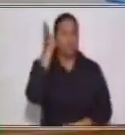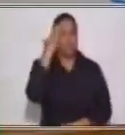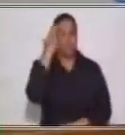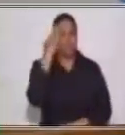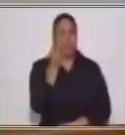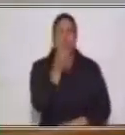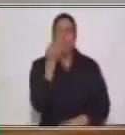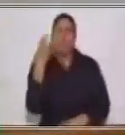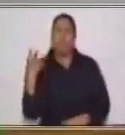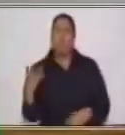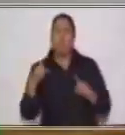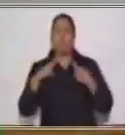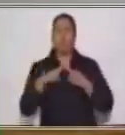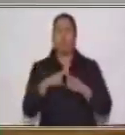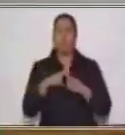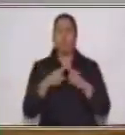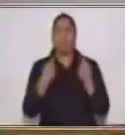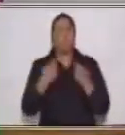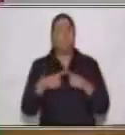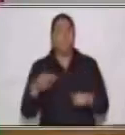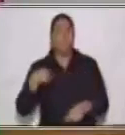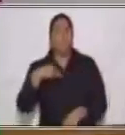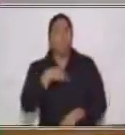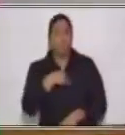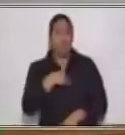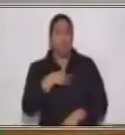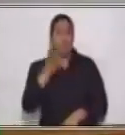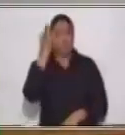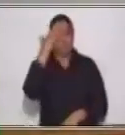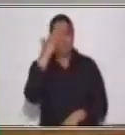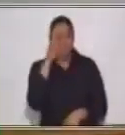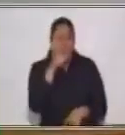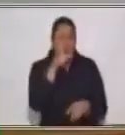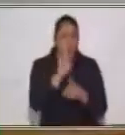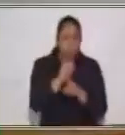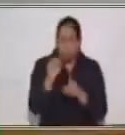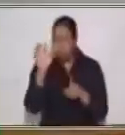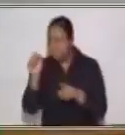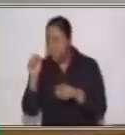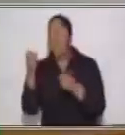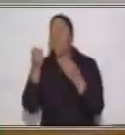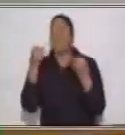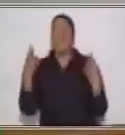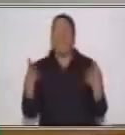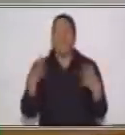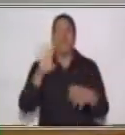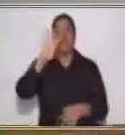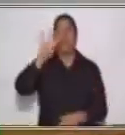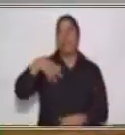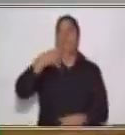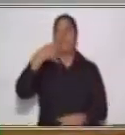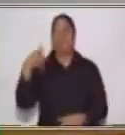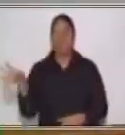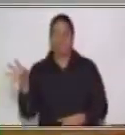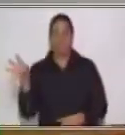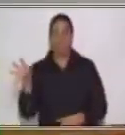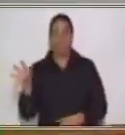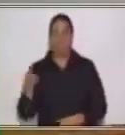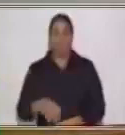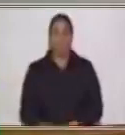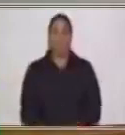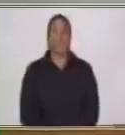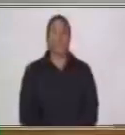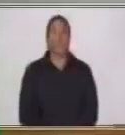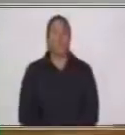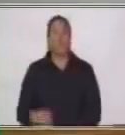x, pero vamos a encontrarlo sustituyendo el valor en una tabla. Entonces,